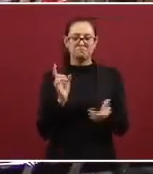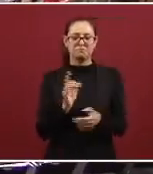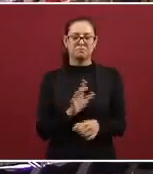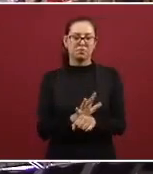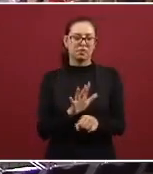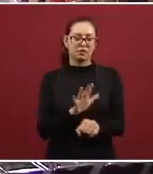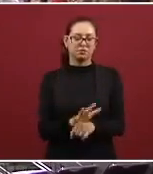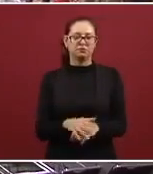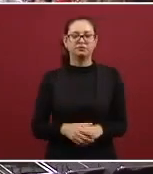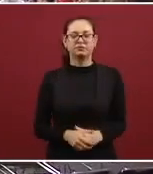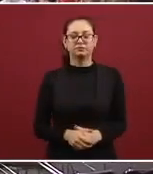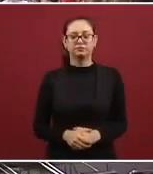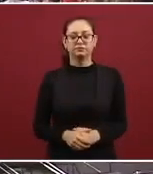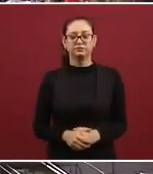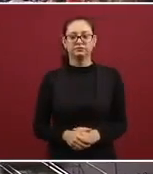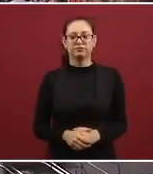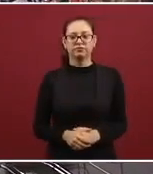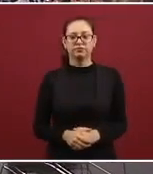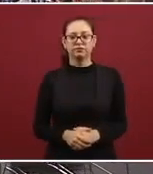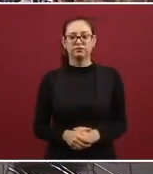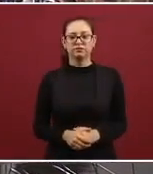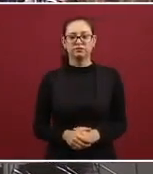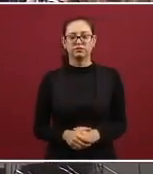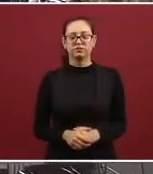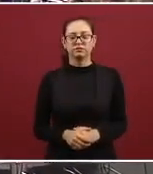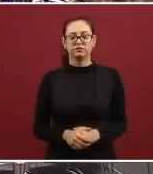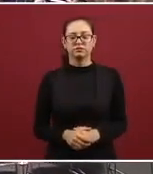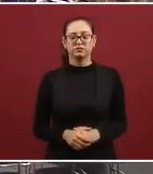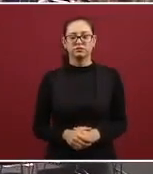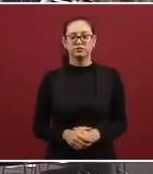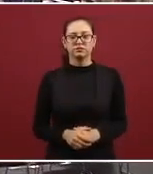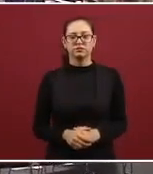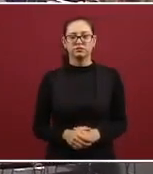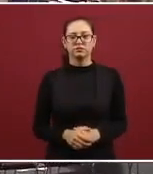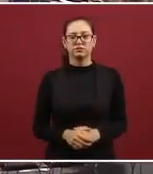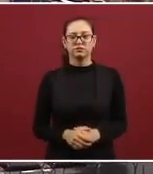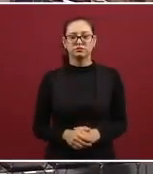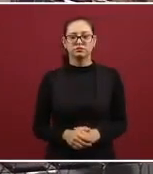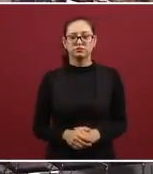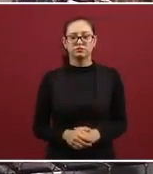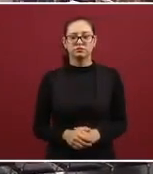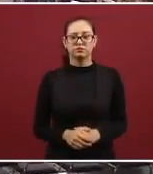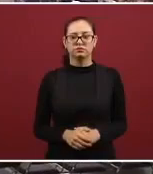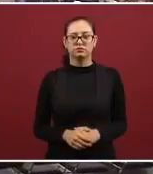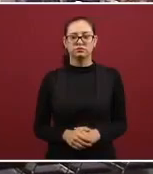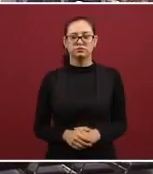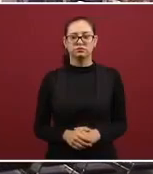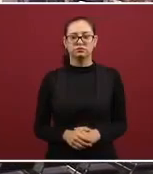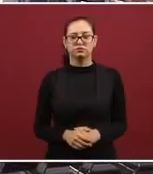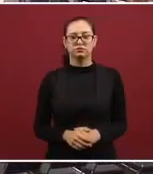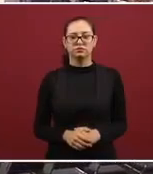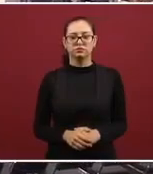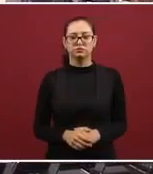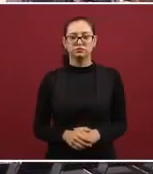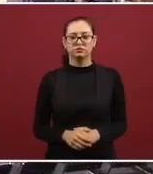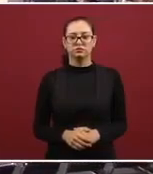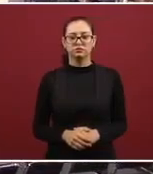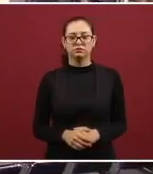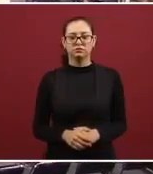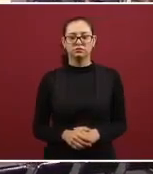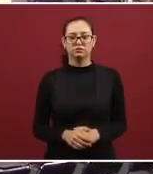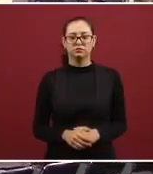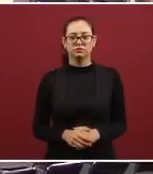Ahí nos vamos a ir equilibrando. Cuando sean exposiciones son